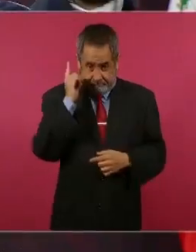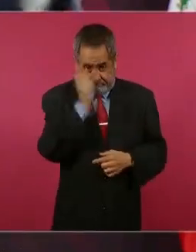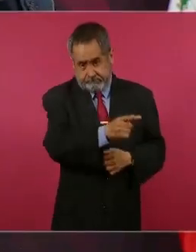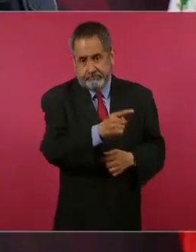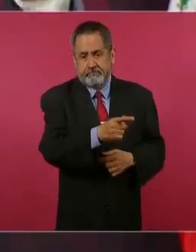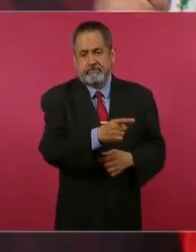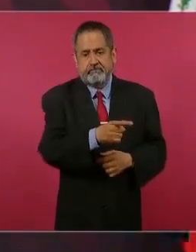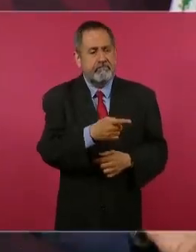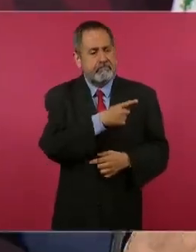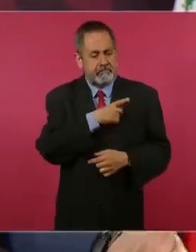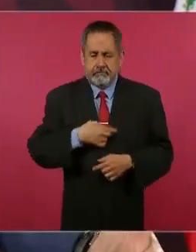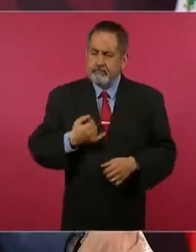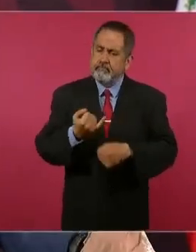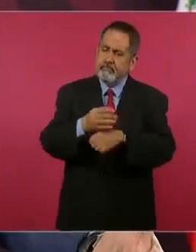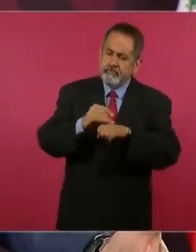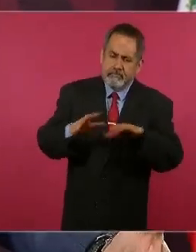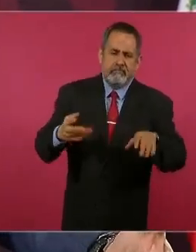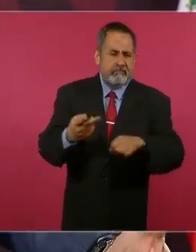informar